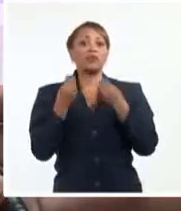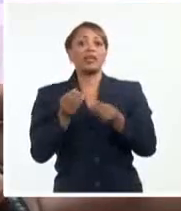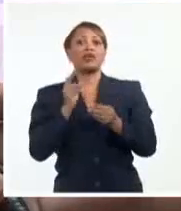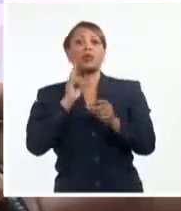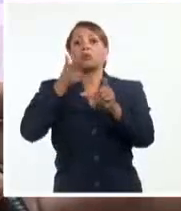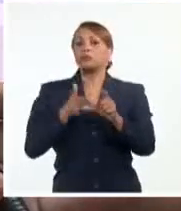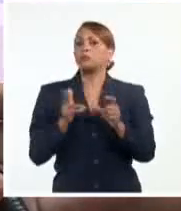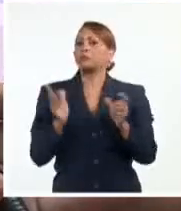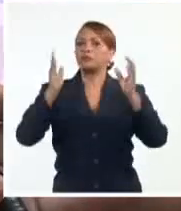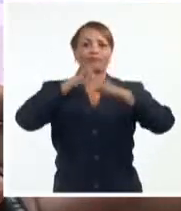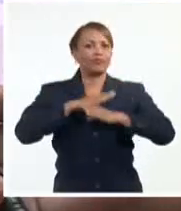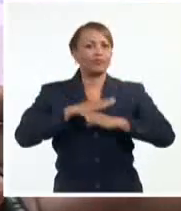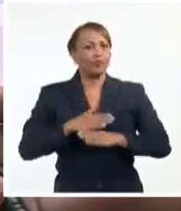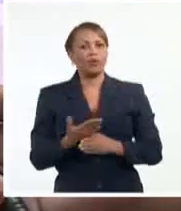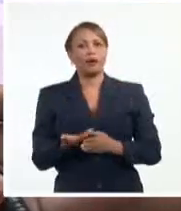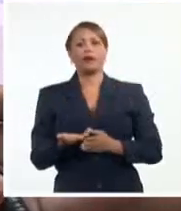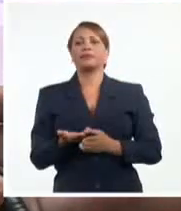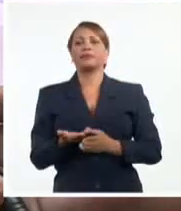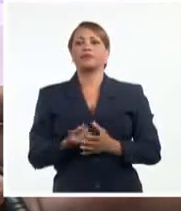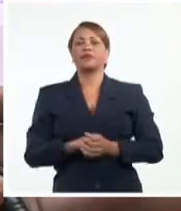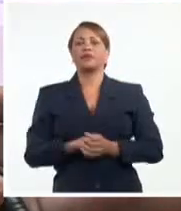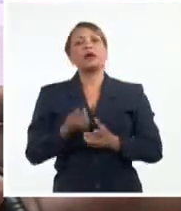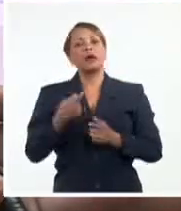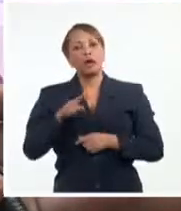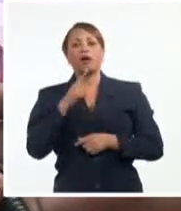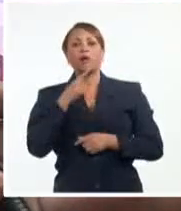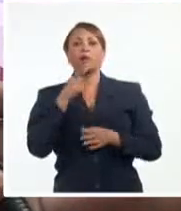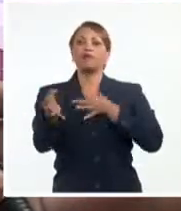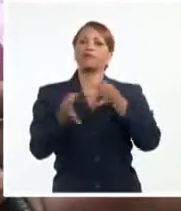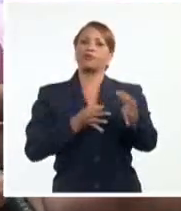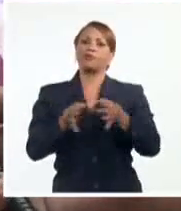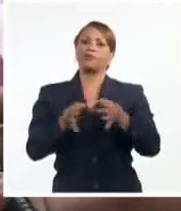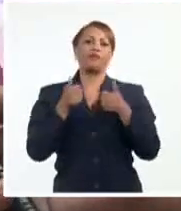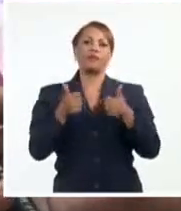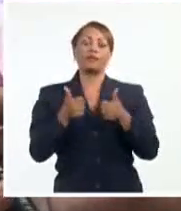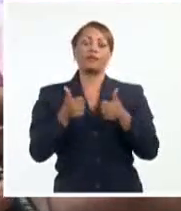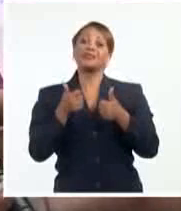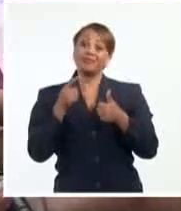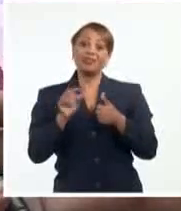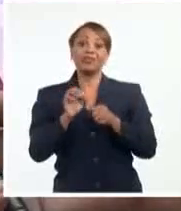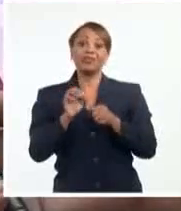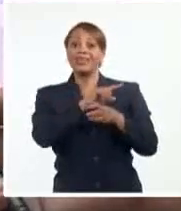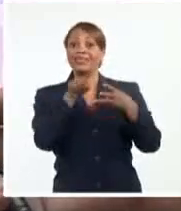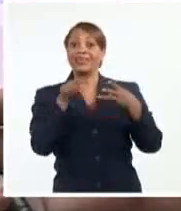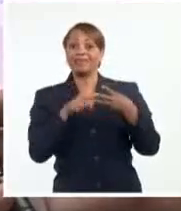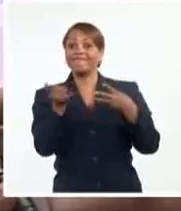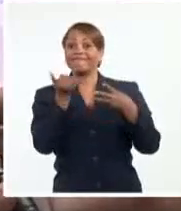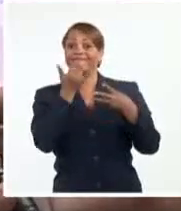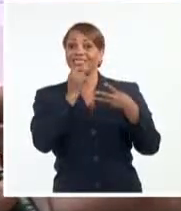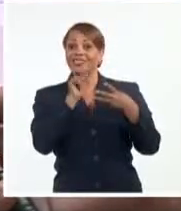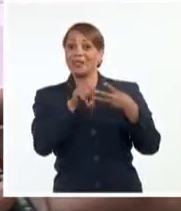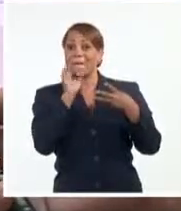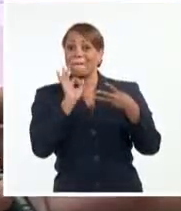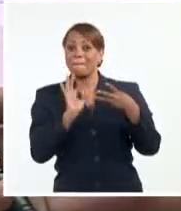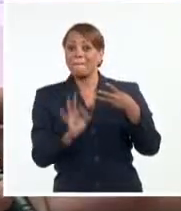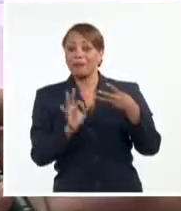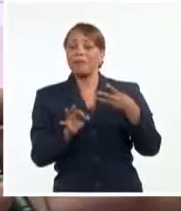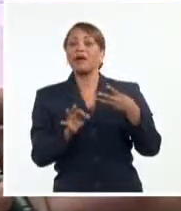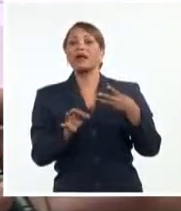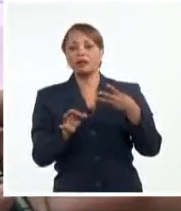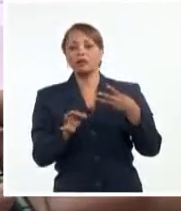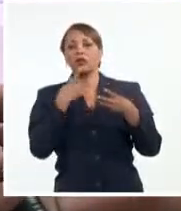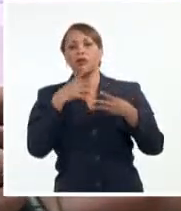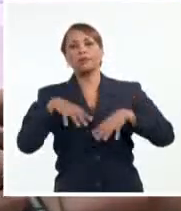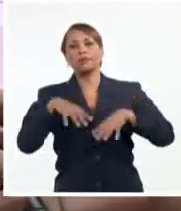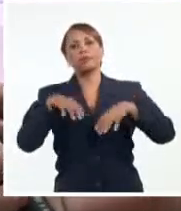el combustible necesario para su funcionamiento. Y entonces la coincidencia de estos tres fenómenos trajo como